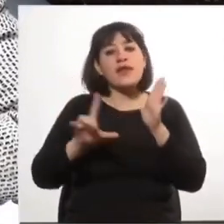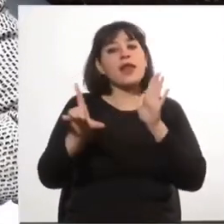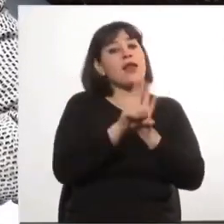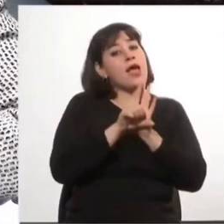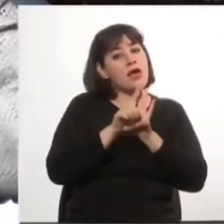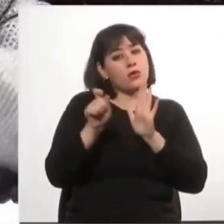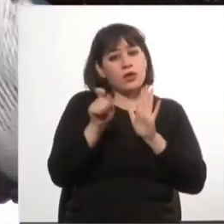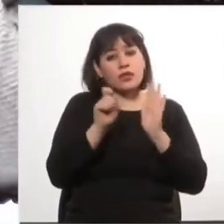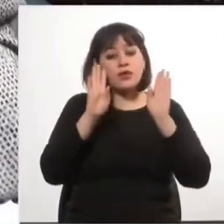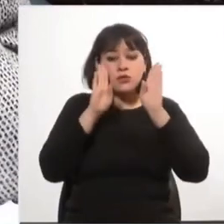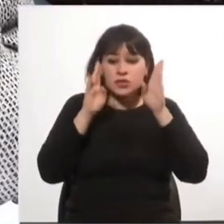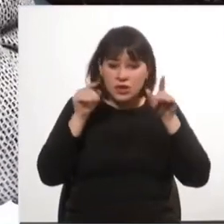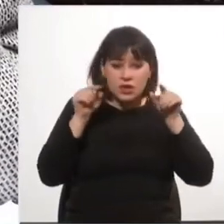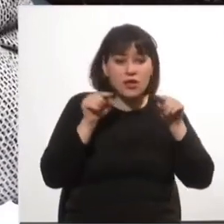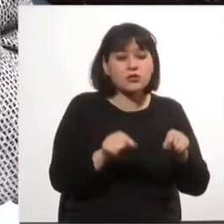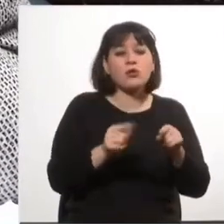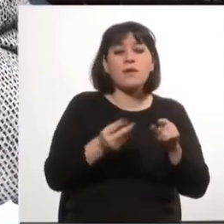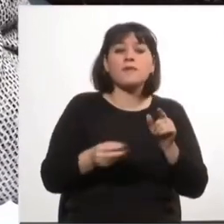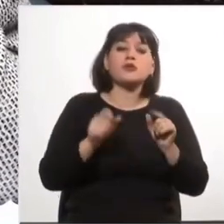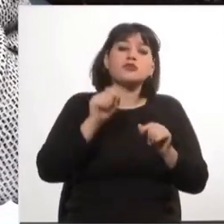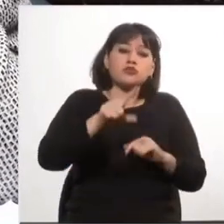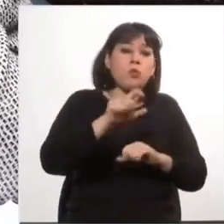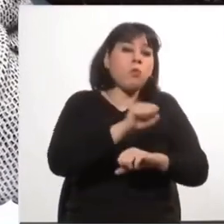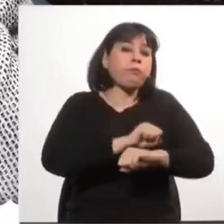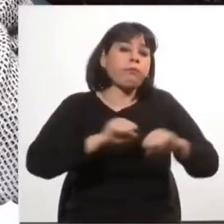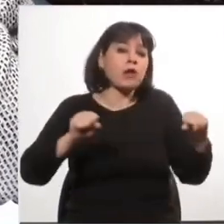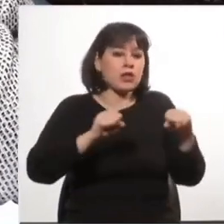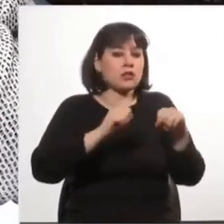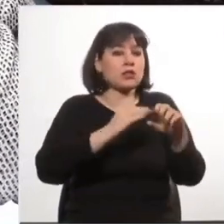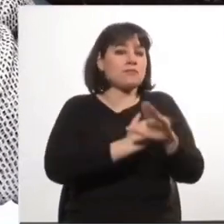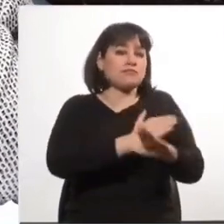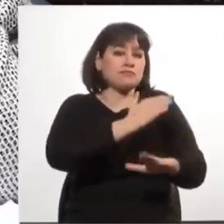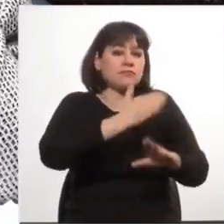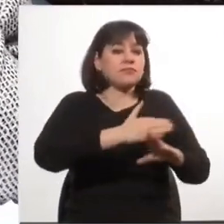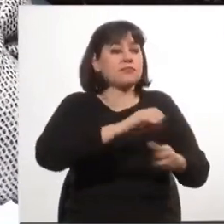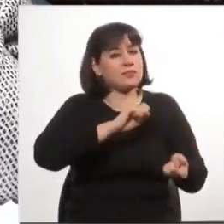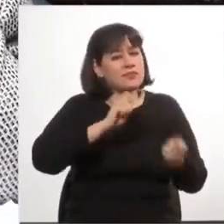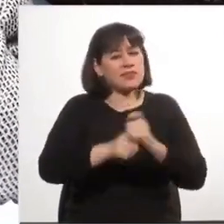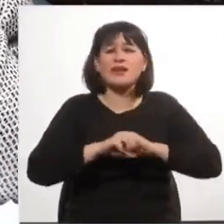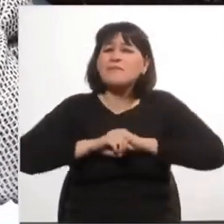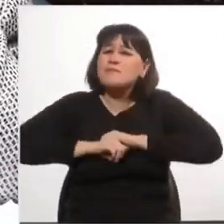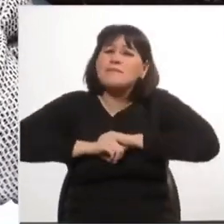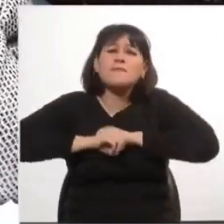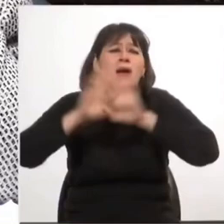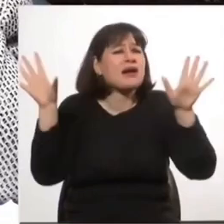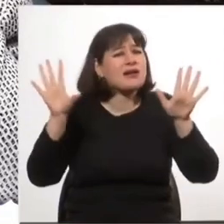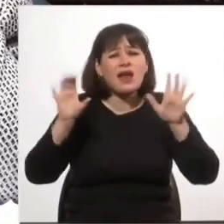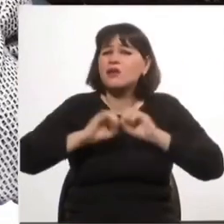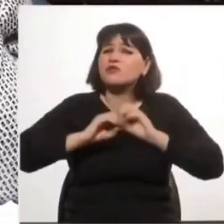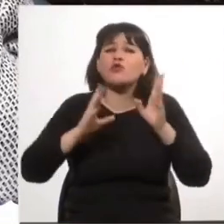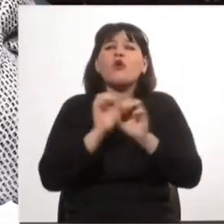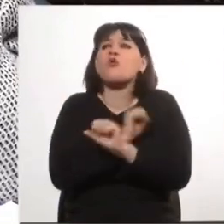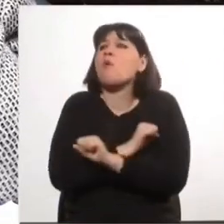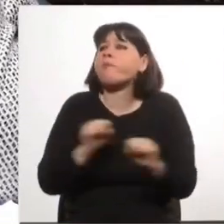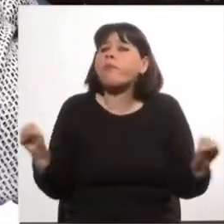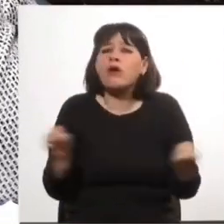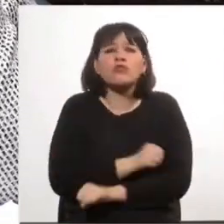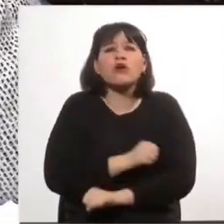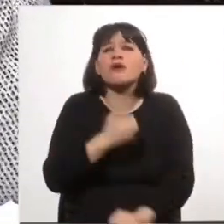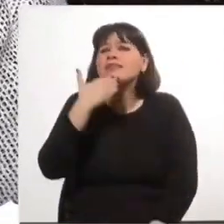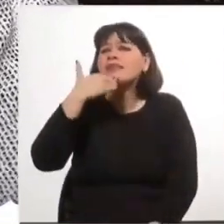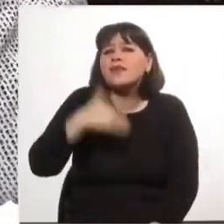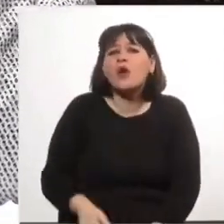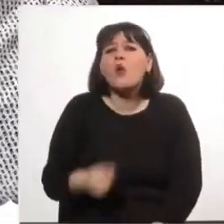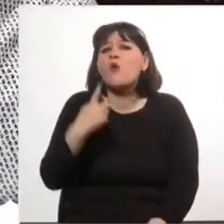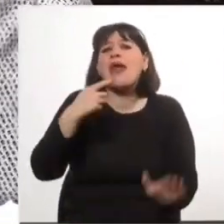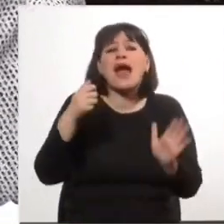urgente consideración, y sus posibles alcances e impactos, más claro, échale agua. Yo no puedo entender cómo un